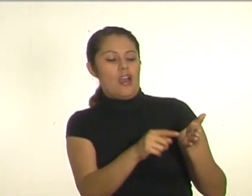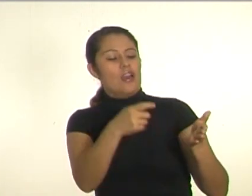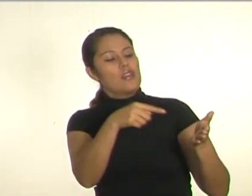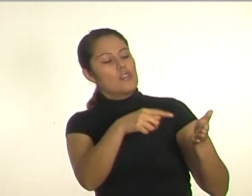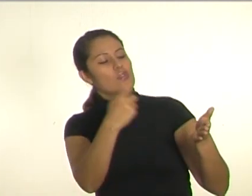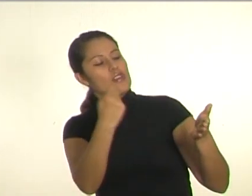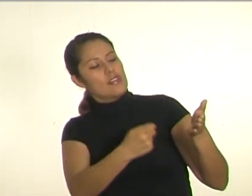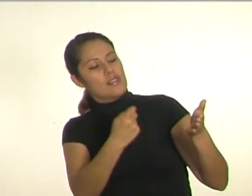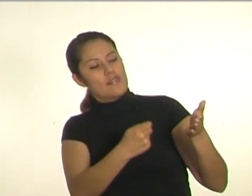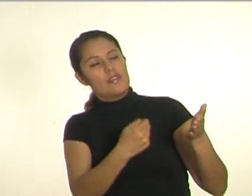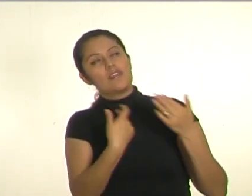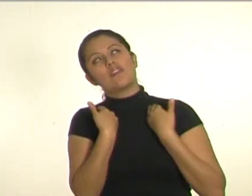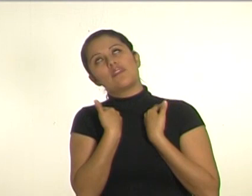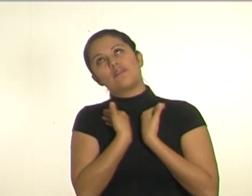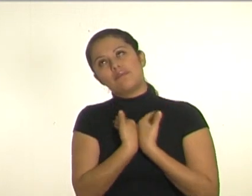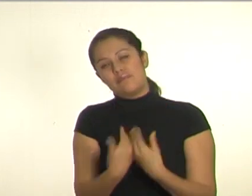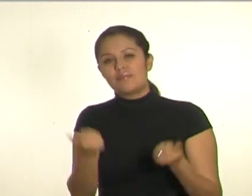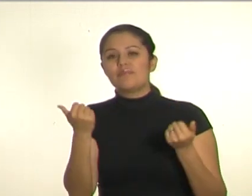puede ser